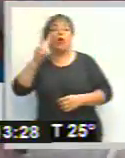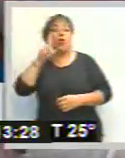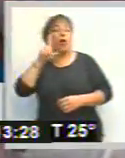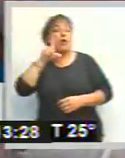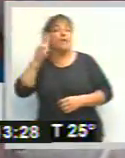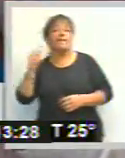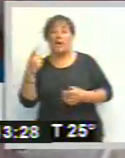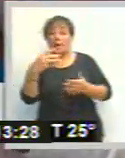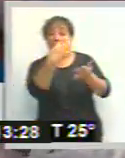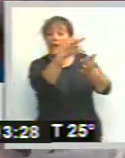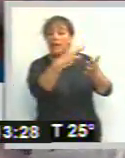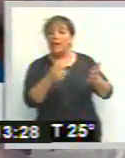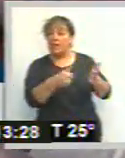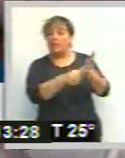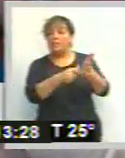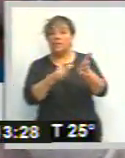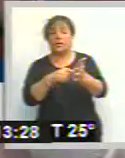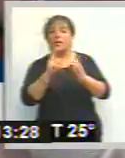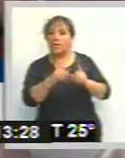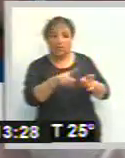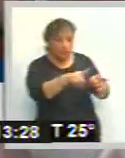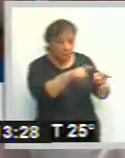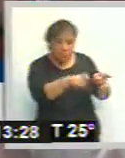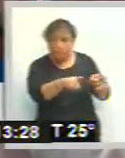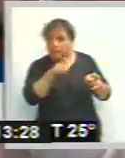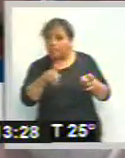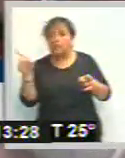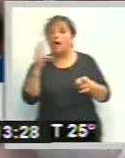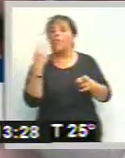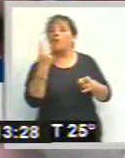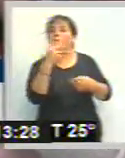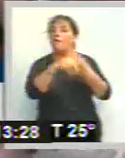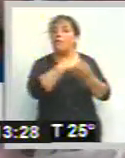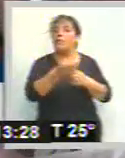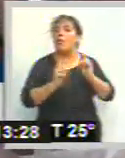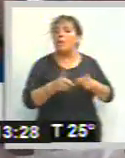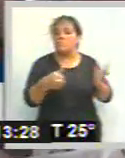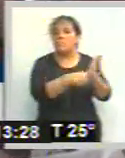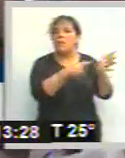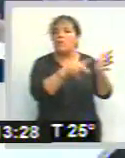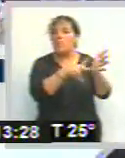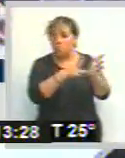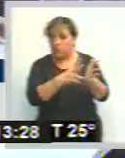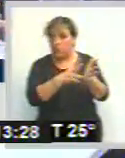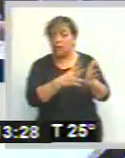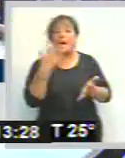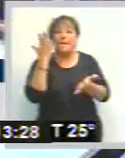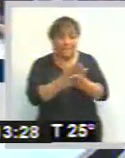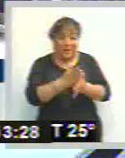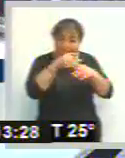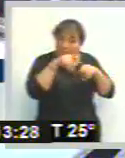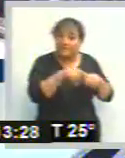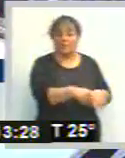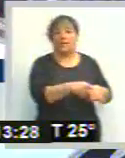esas características de huellas, y también se determinaron a 2 familiares más con esas huellas. Así que, bueno, a partir de las huellas,